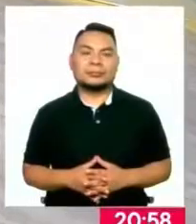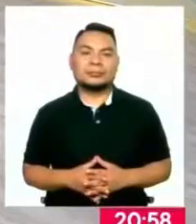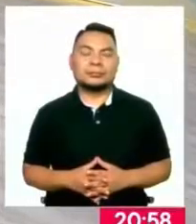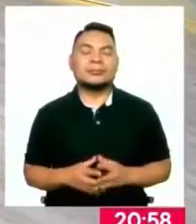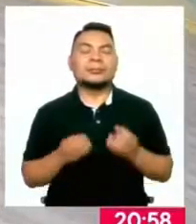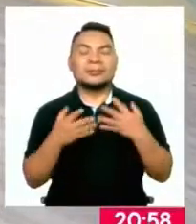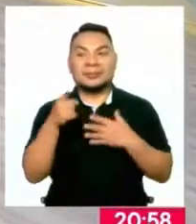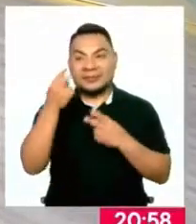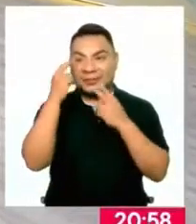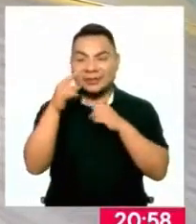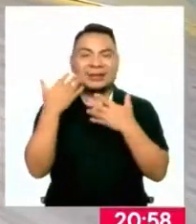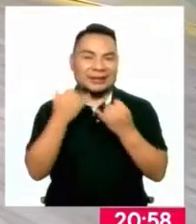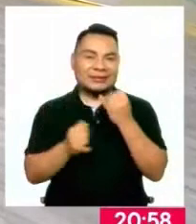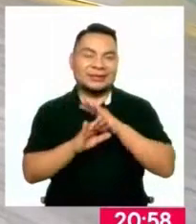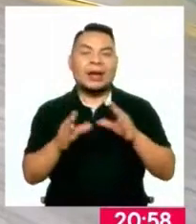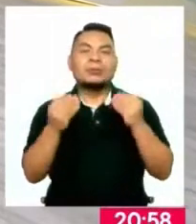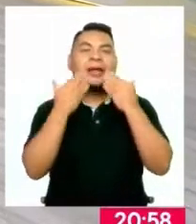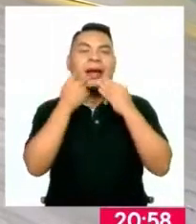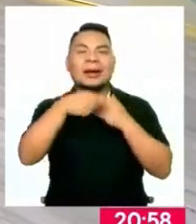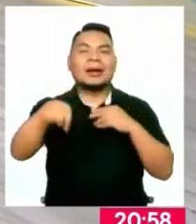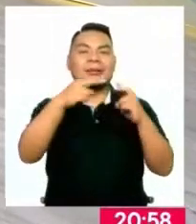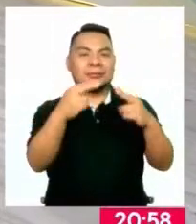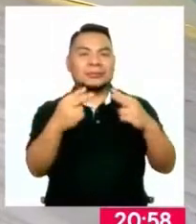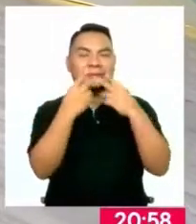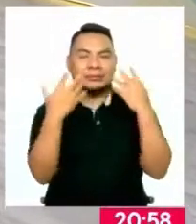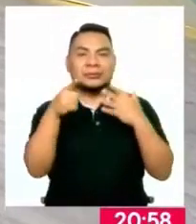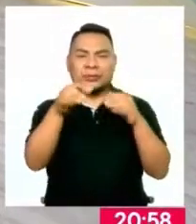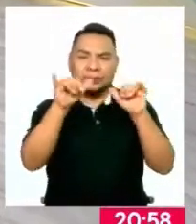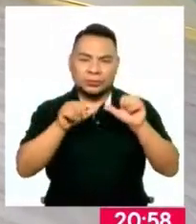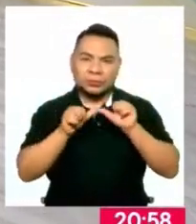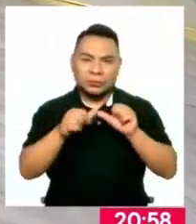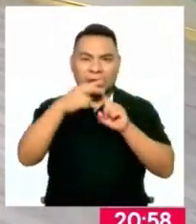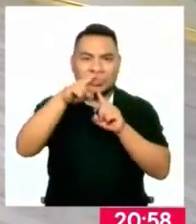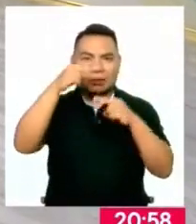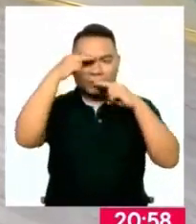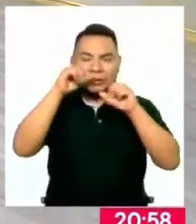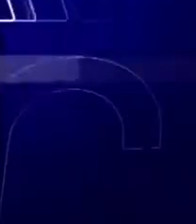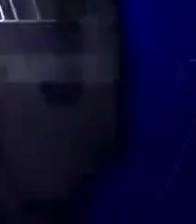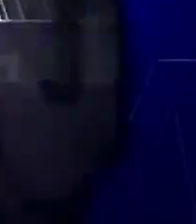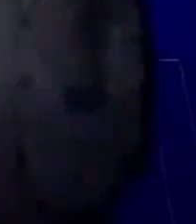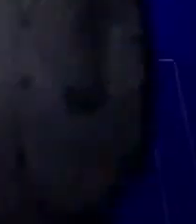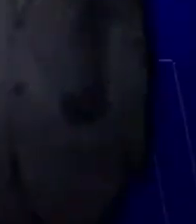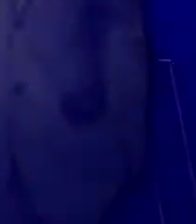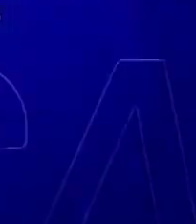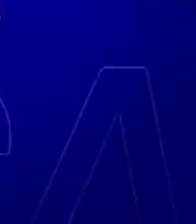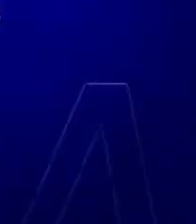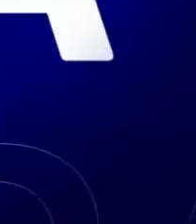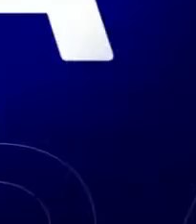Muy bien, con esas imágenes nos despedimos. Muchísimas gracias por acompañarnos y por supuesto continúe con TV Perú.